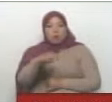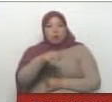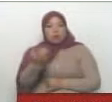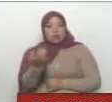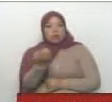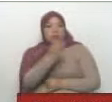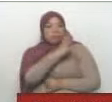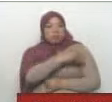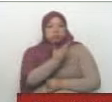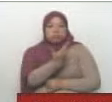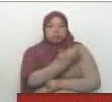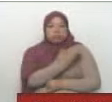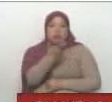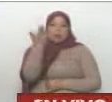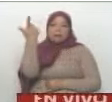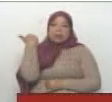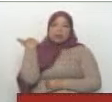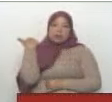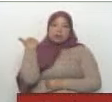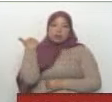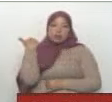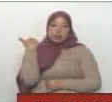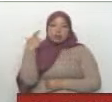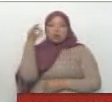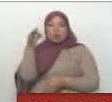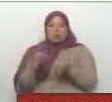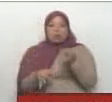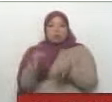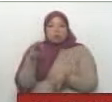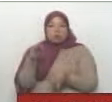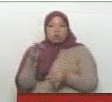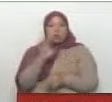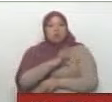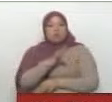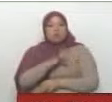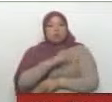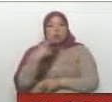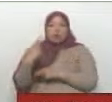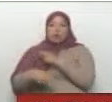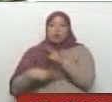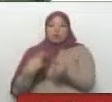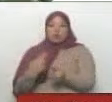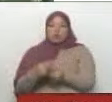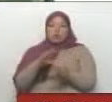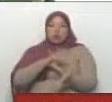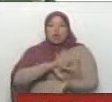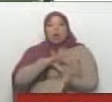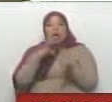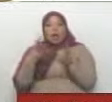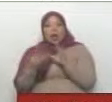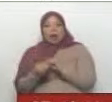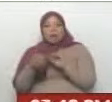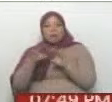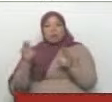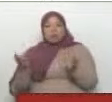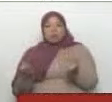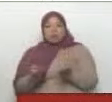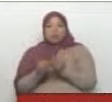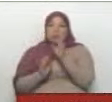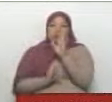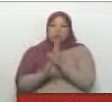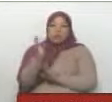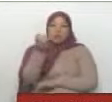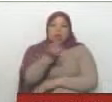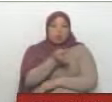palestino, mañana serán juzgados por la propia humanidad. Y los grandes cambios que se van a dar en el mundo están surgiendo